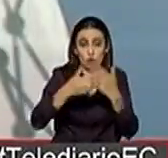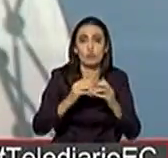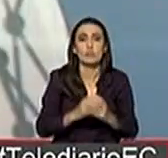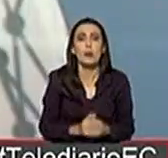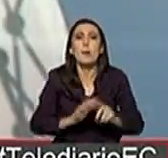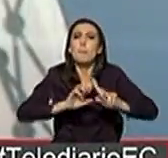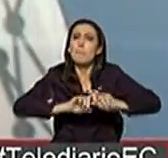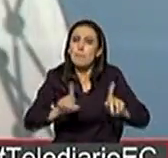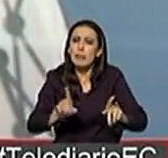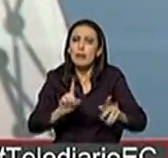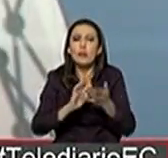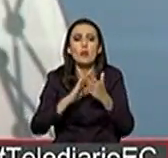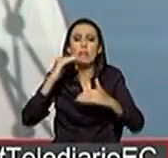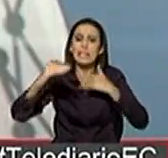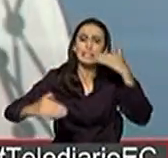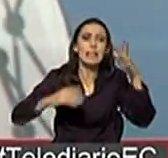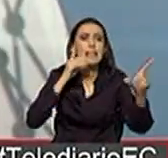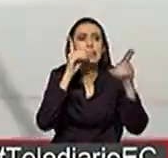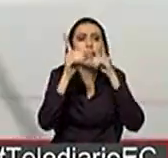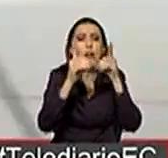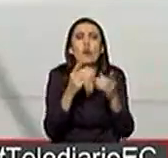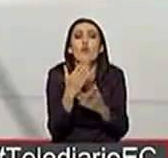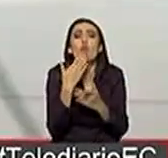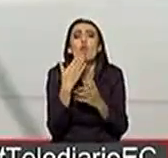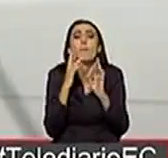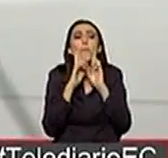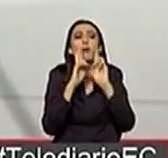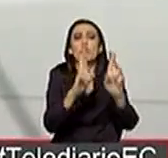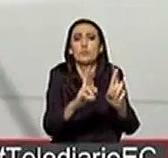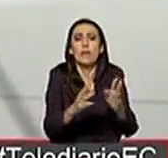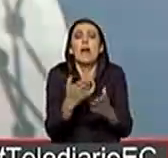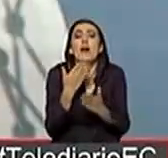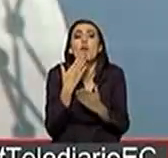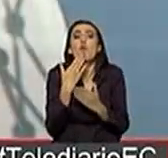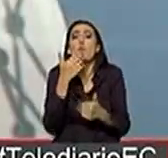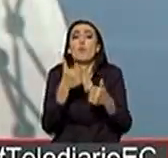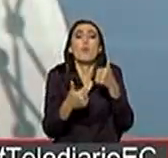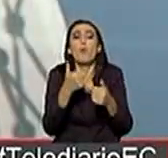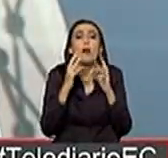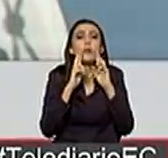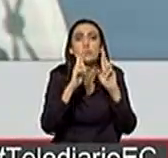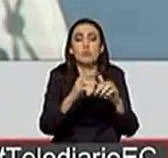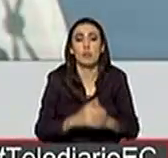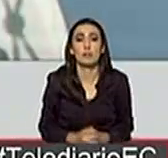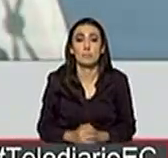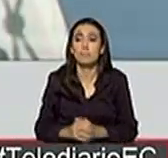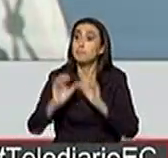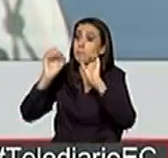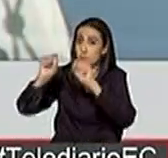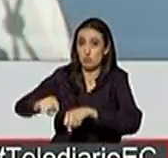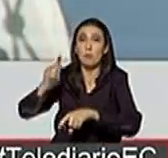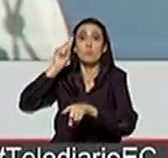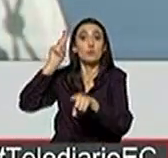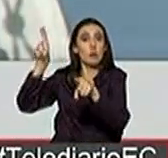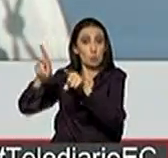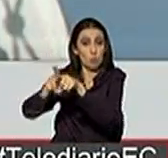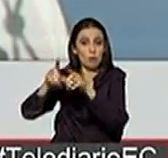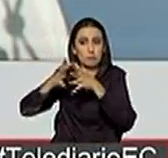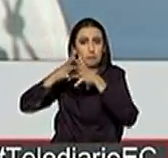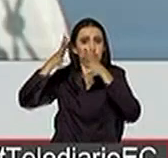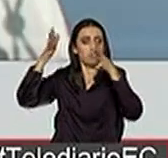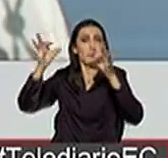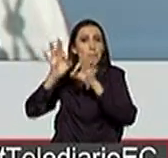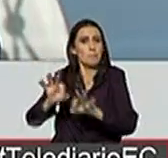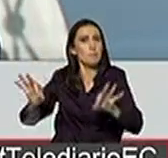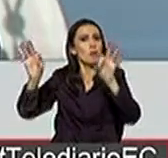puede beneficiar todo este proceso de diálogo al país en la medida en que podemos llegar a un gran acuerdo nacional es decir